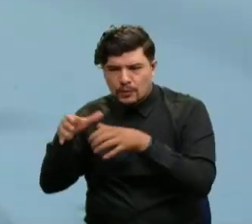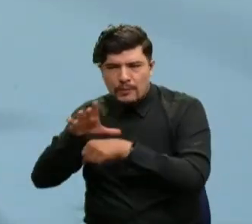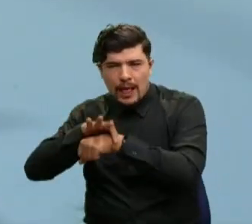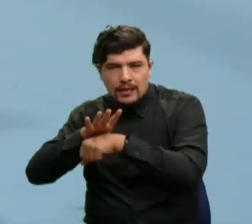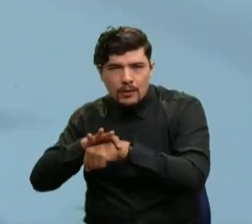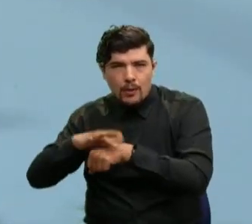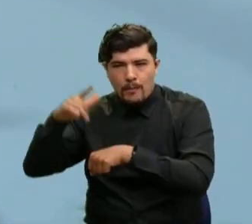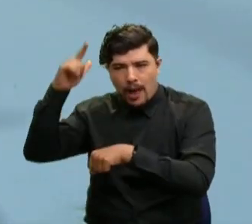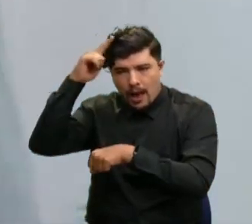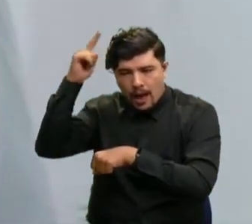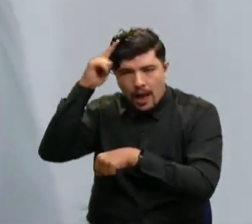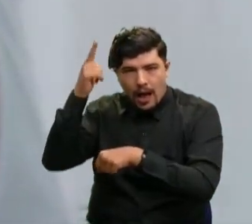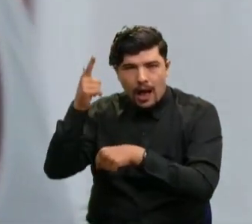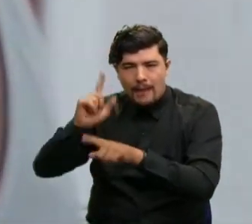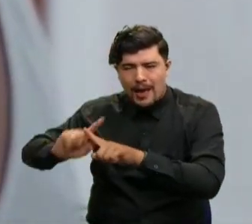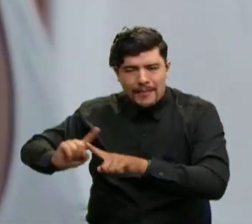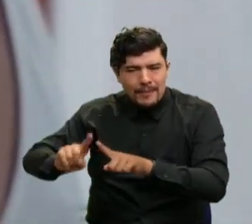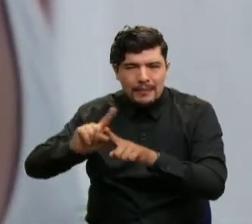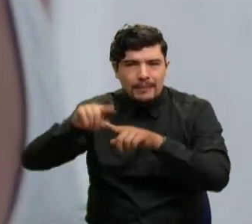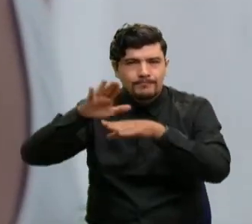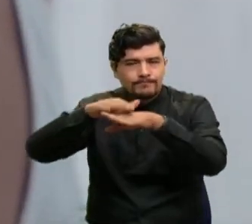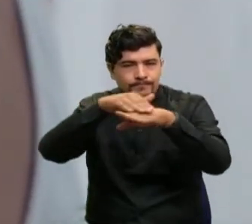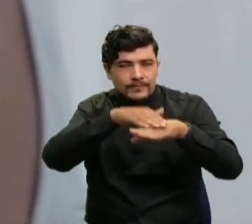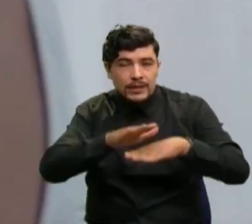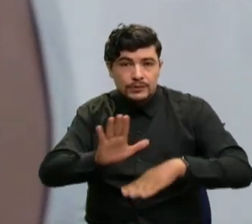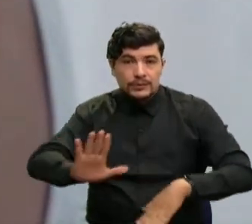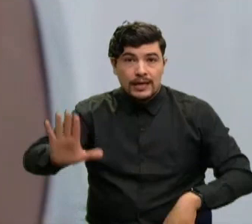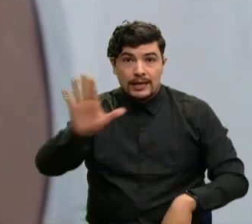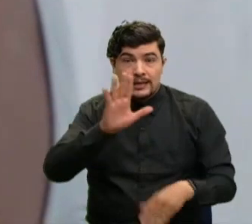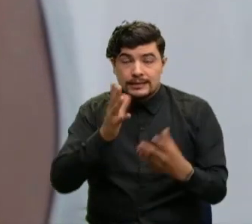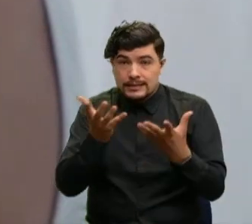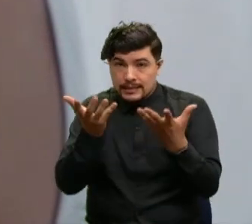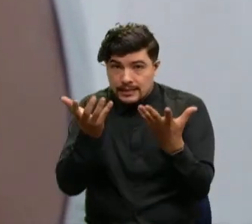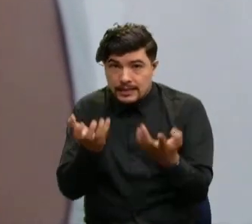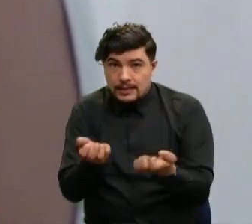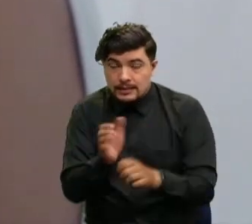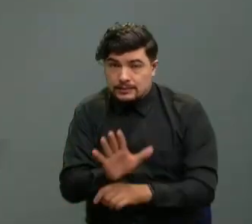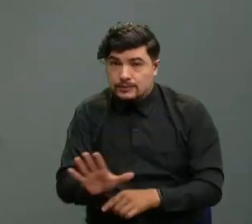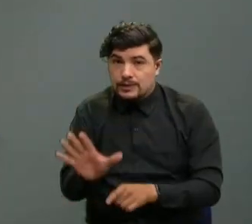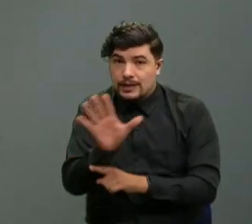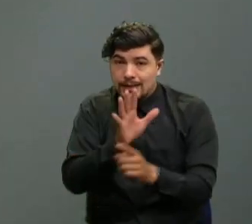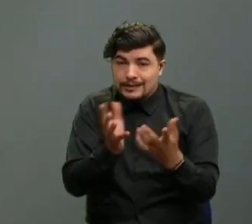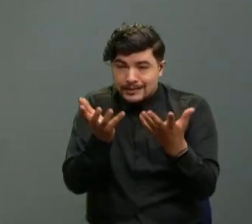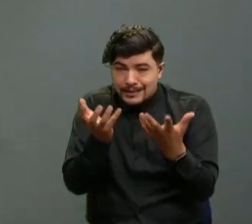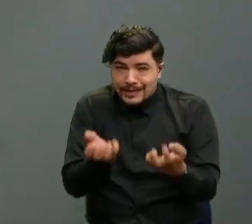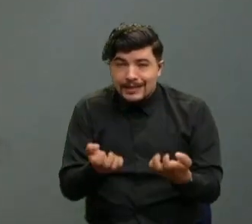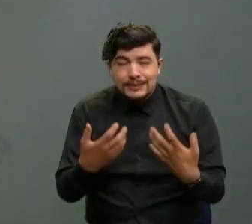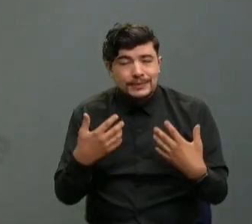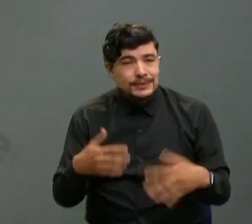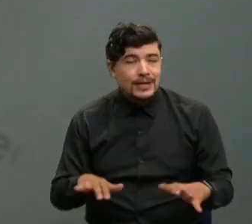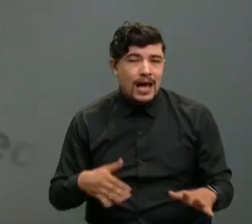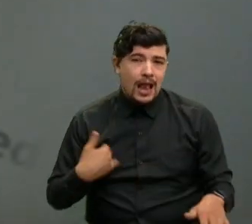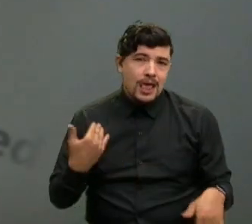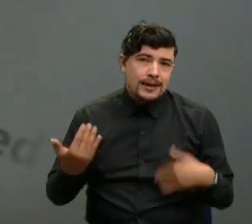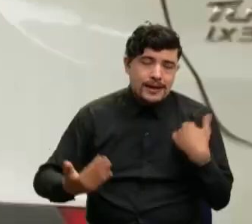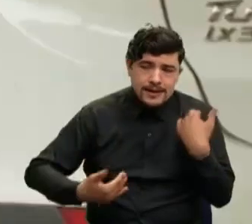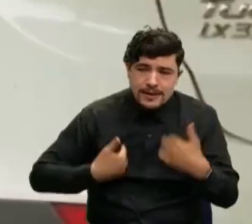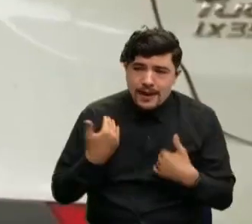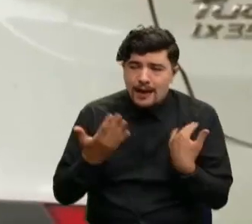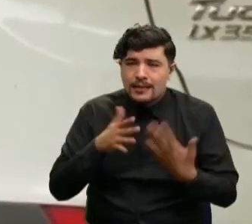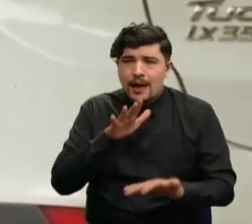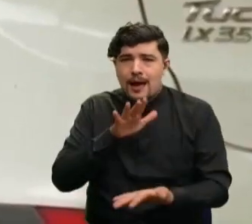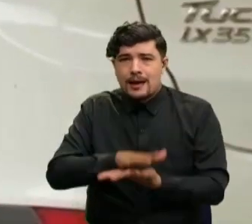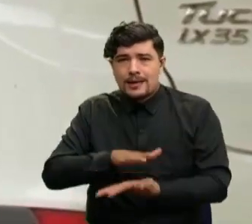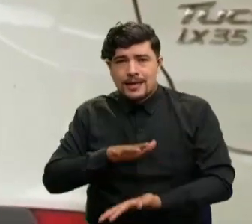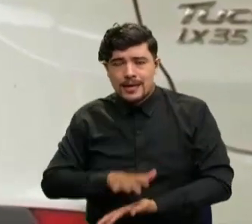general, es que si queremos realmente a conciencia gozar con esa alegría de poder reencontrarnos, ese